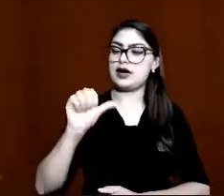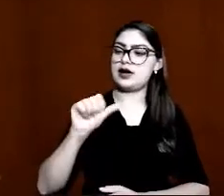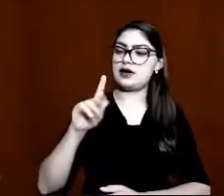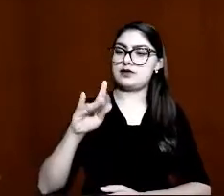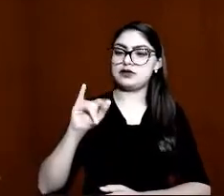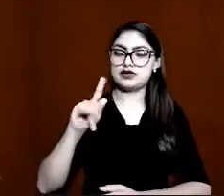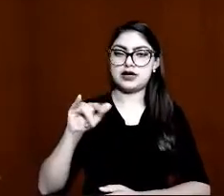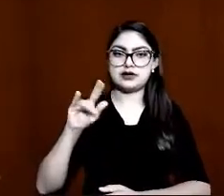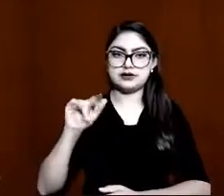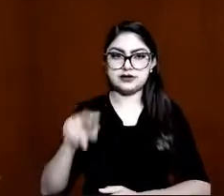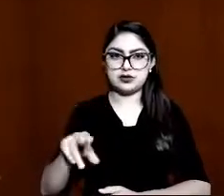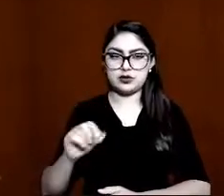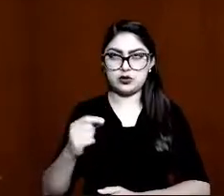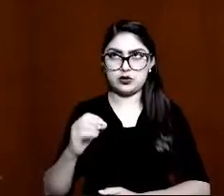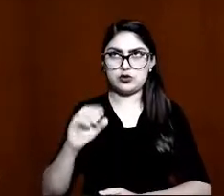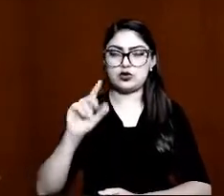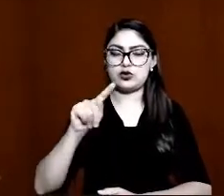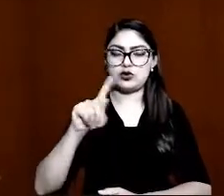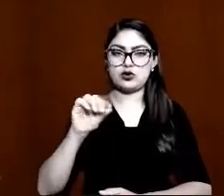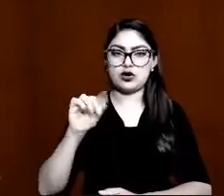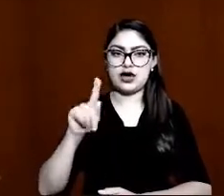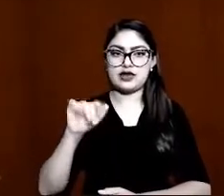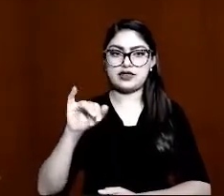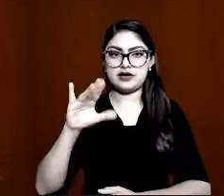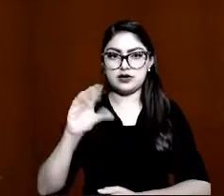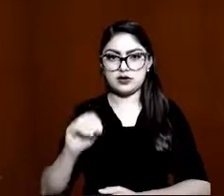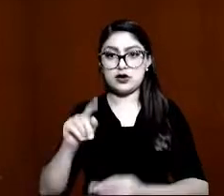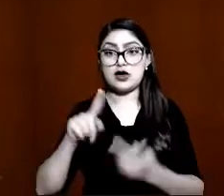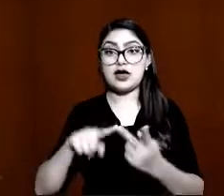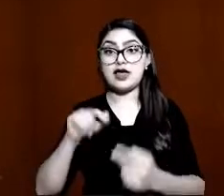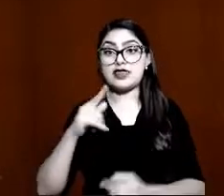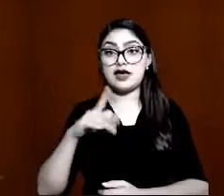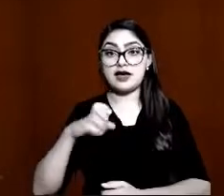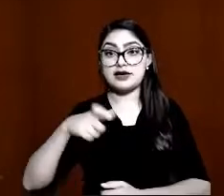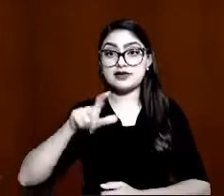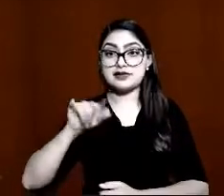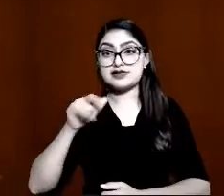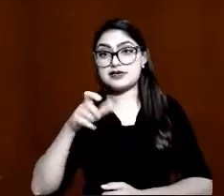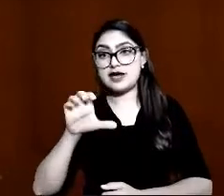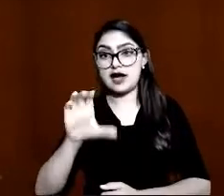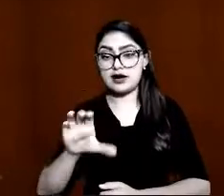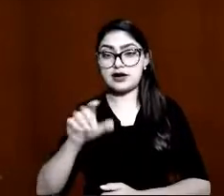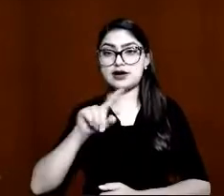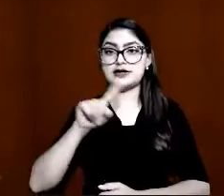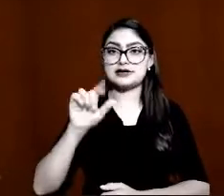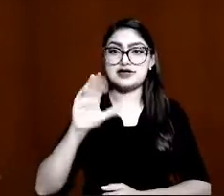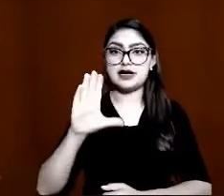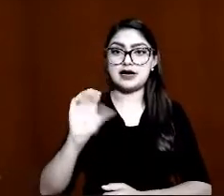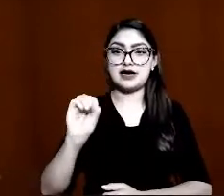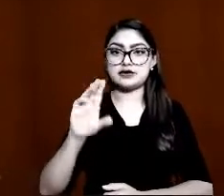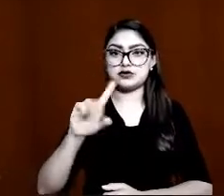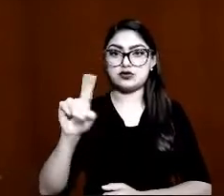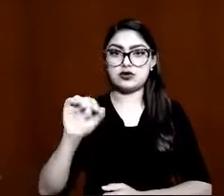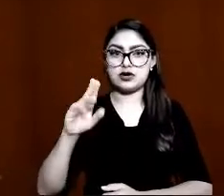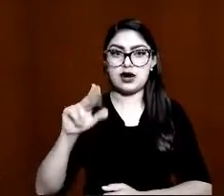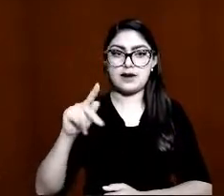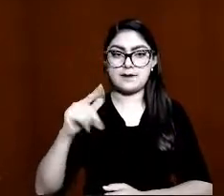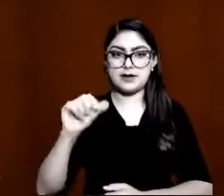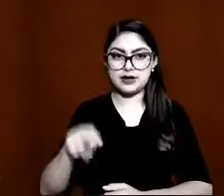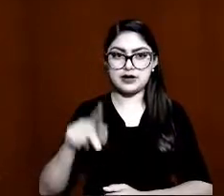Atenco, Tonatico, Tequisquiac, Soyaniquilpan, Zacazonapan, Tenancingo,